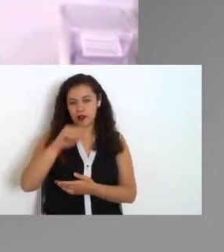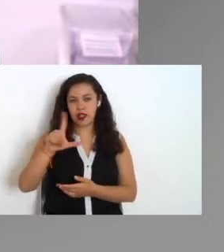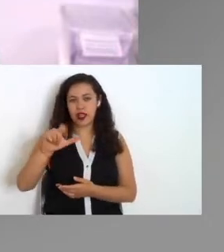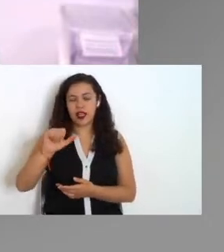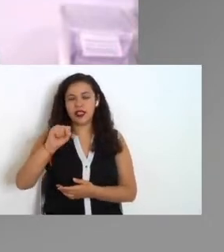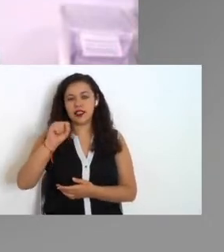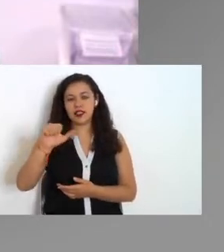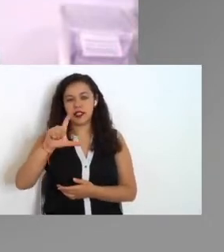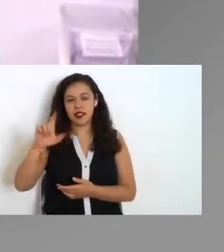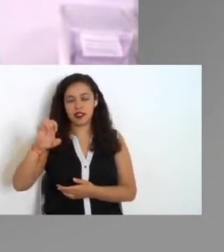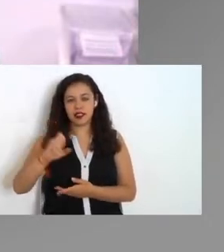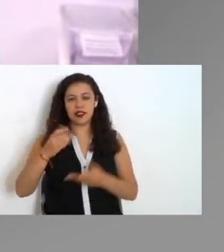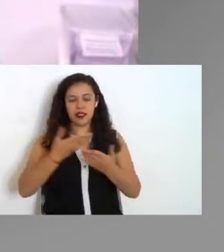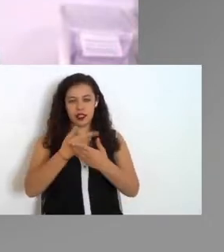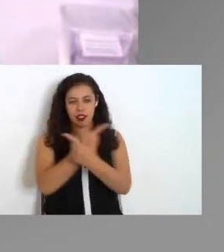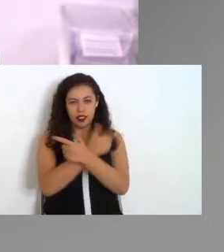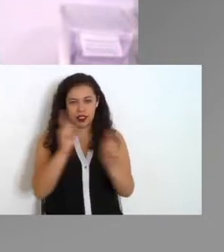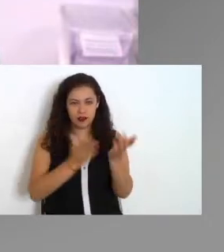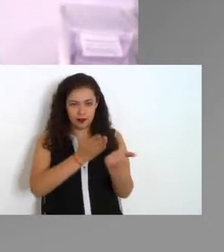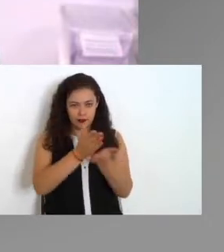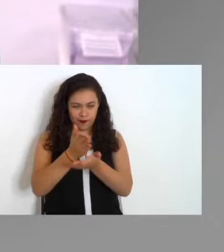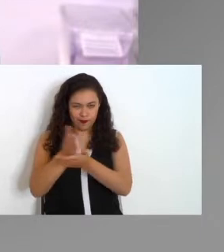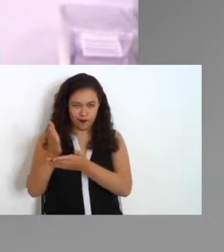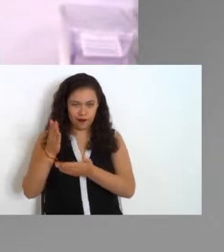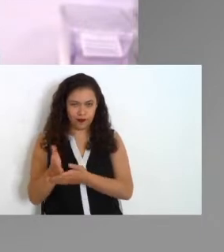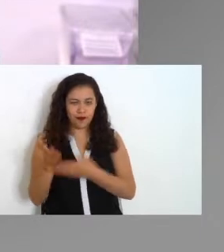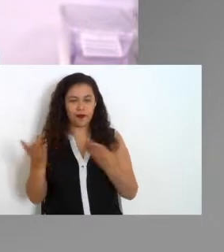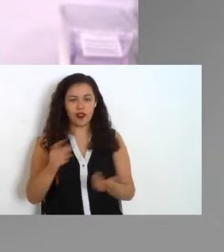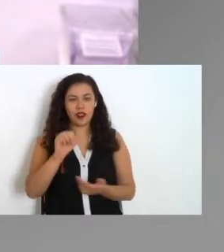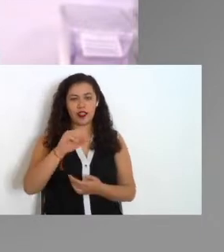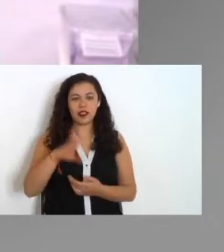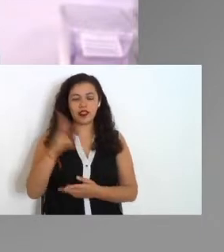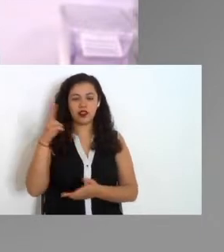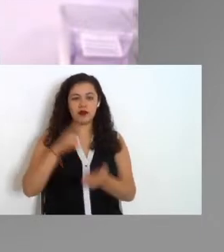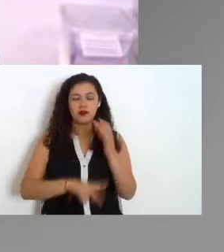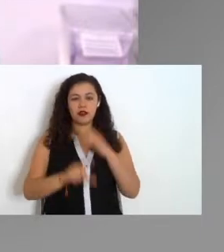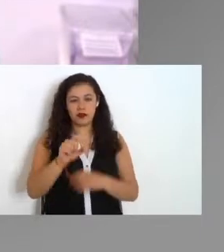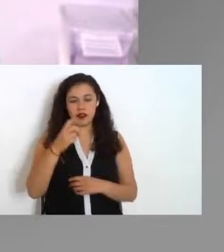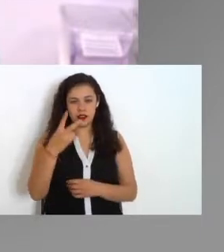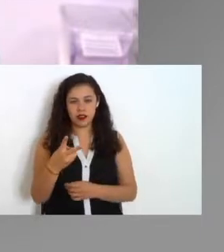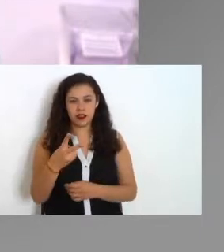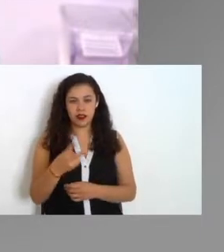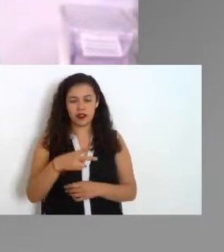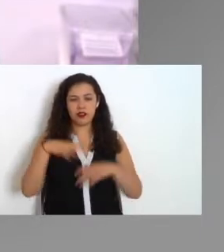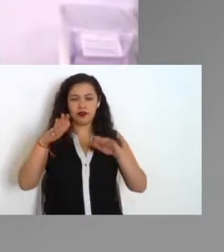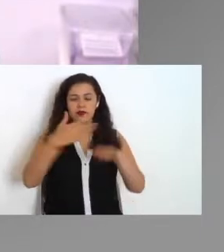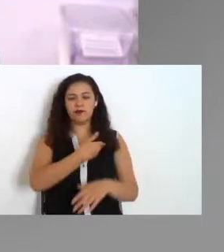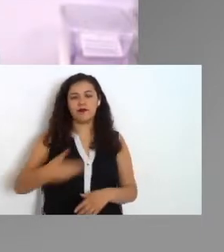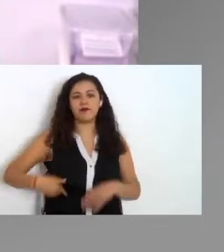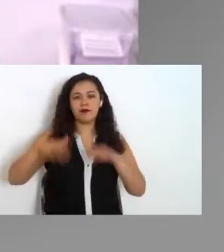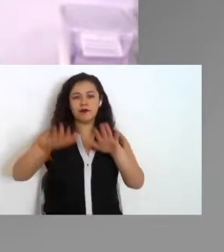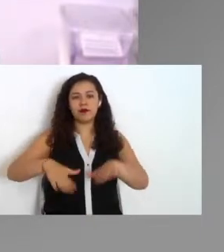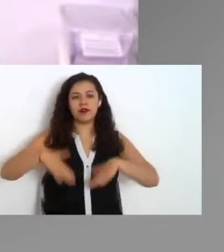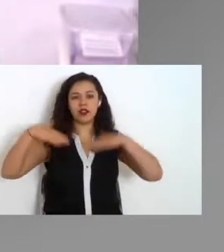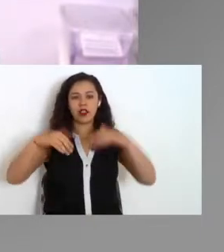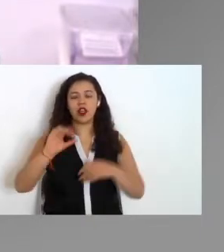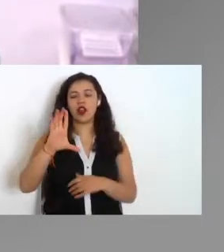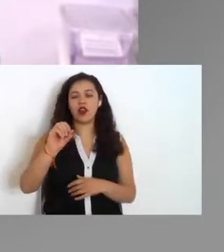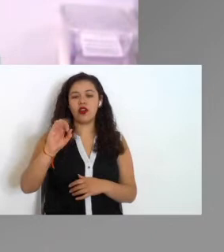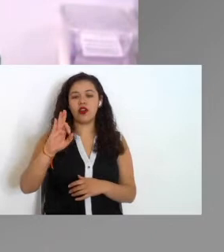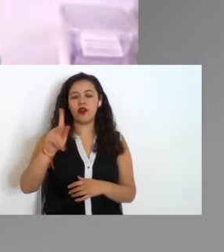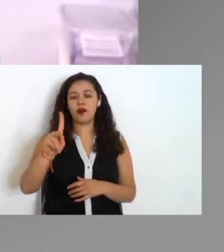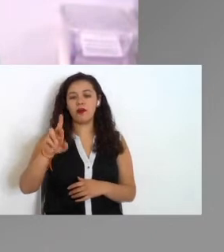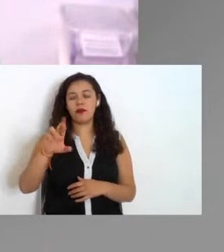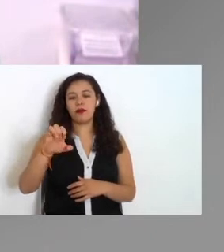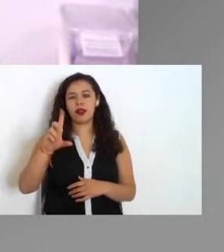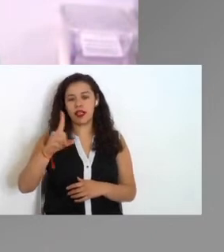Acceso AC en el periodo 2019-2022, presidenta de la Asamblea Consultiva del COPRED, del Consejo para Prevenir y Eliminar la Discriminación